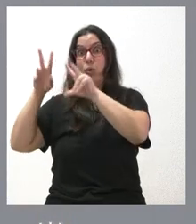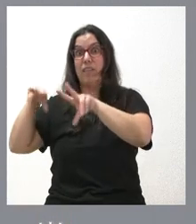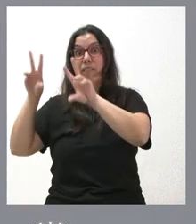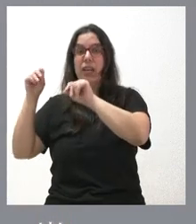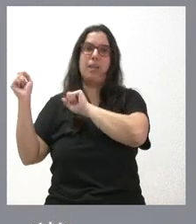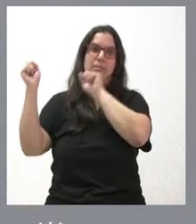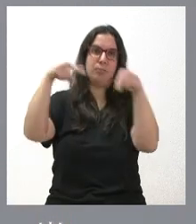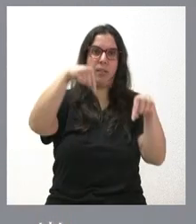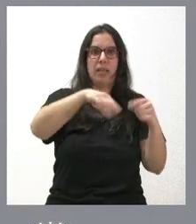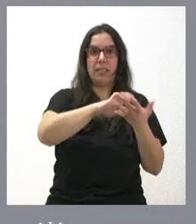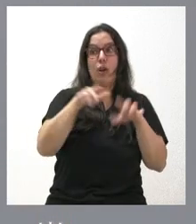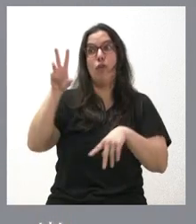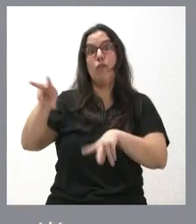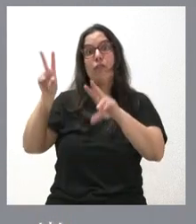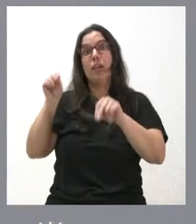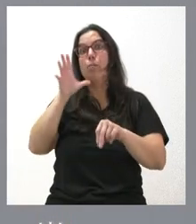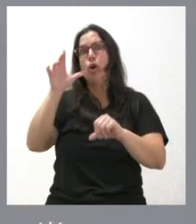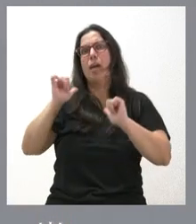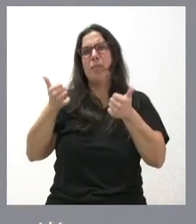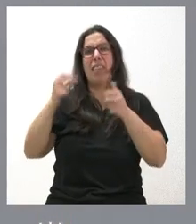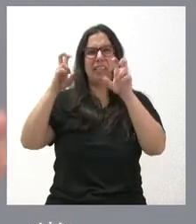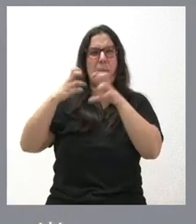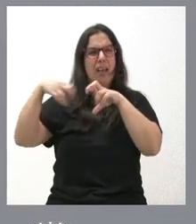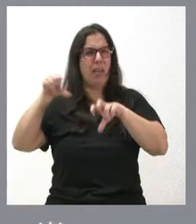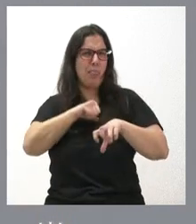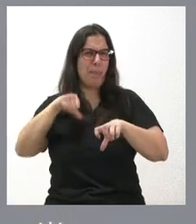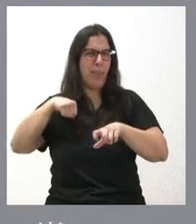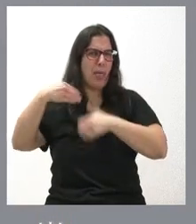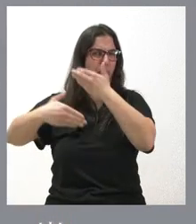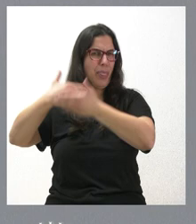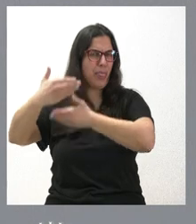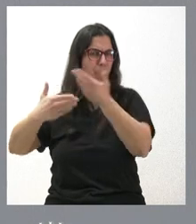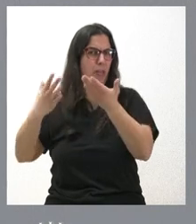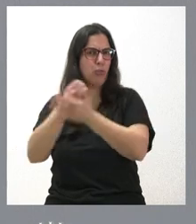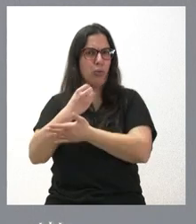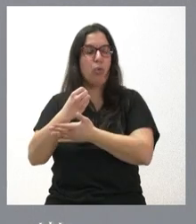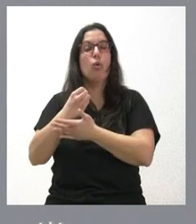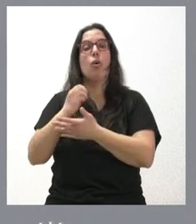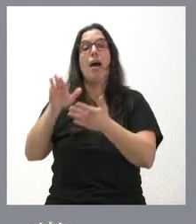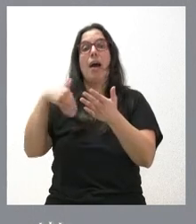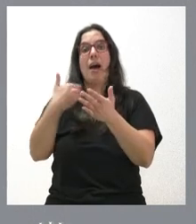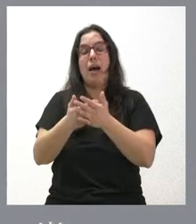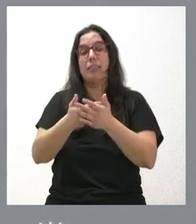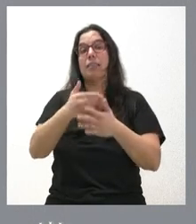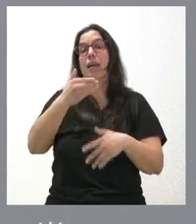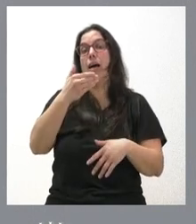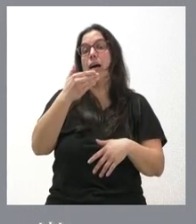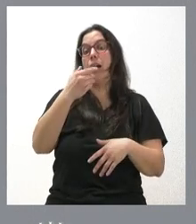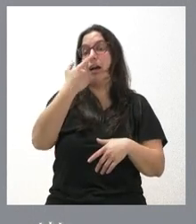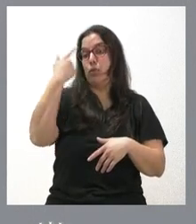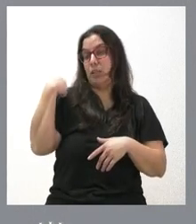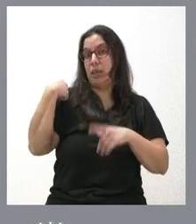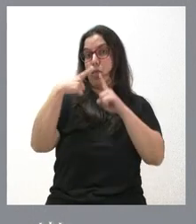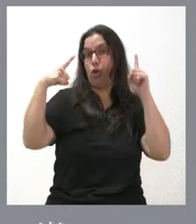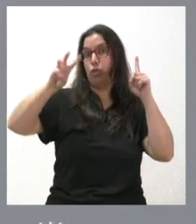produjo el procés en el año 2017 hasta el tercer trimestre del año 2013 que es el último 2023 Perdón que es el